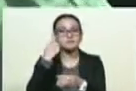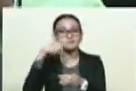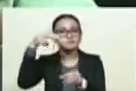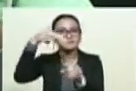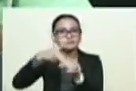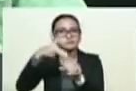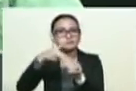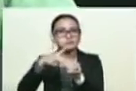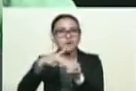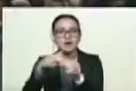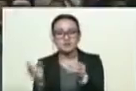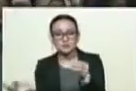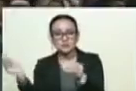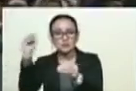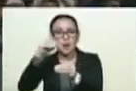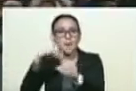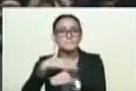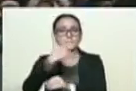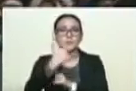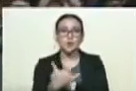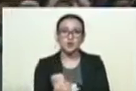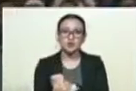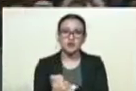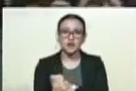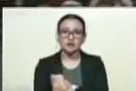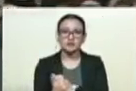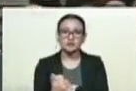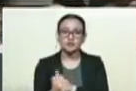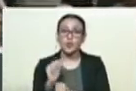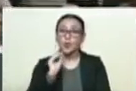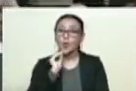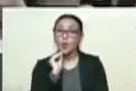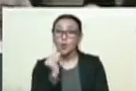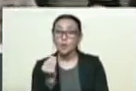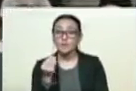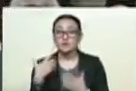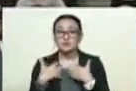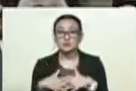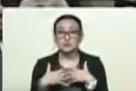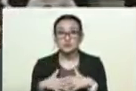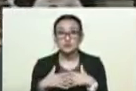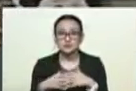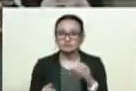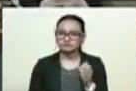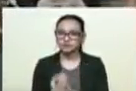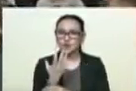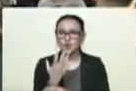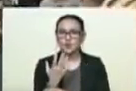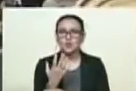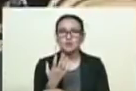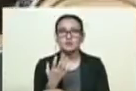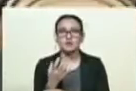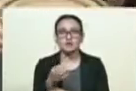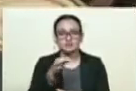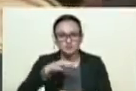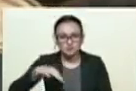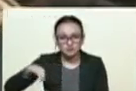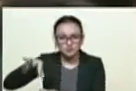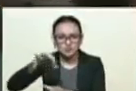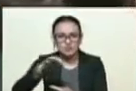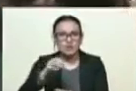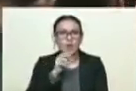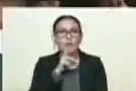crear los proyectos para la minería juvenil y la creación de granjas juveniles de